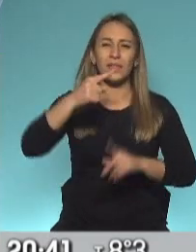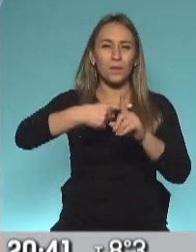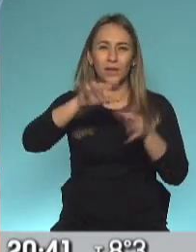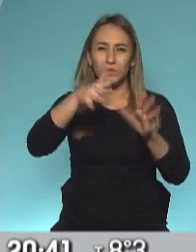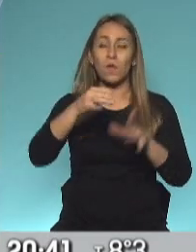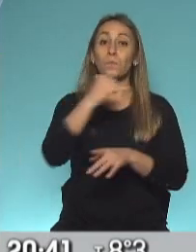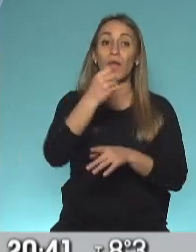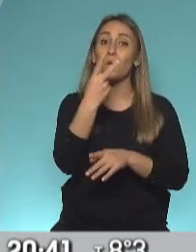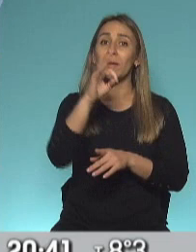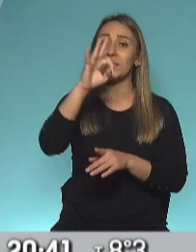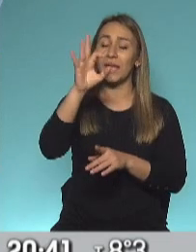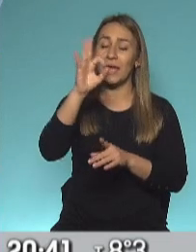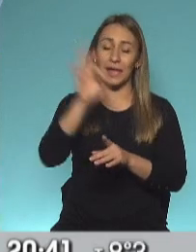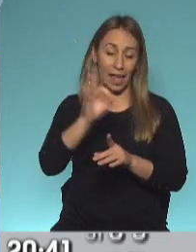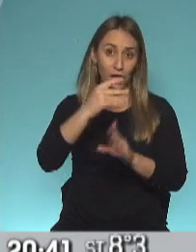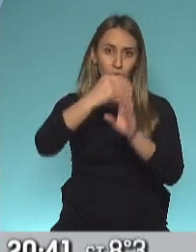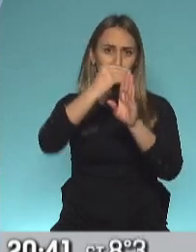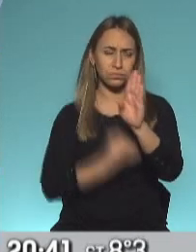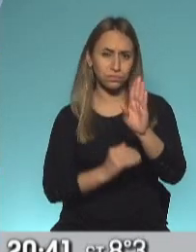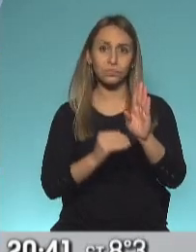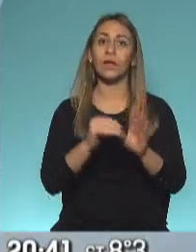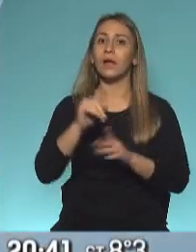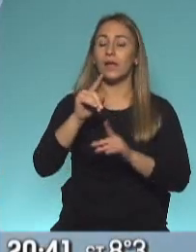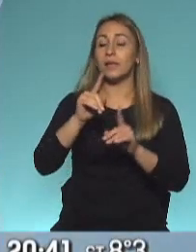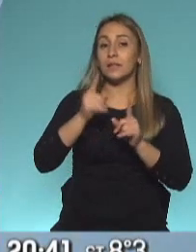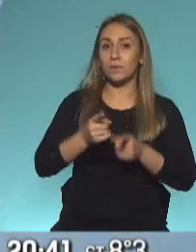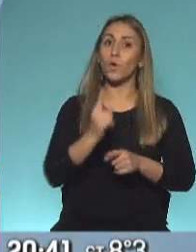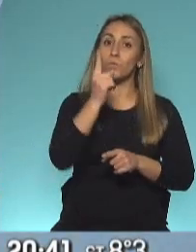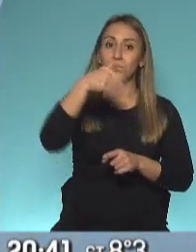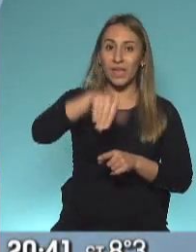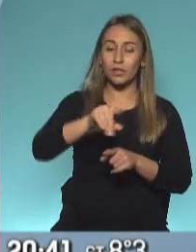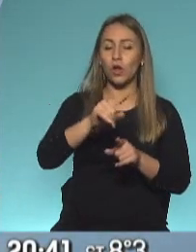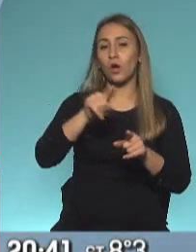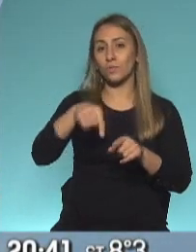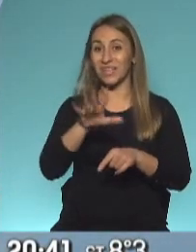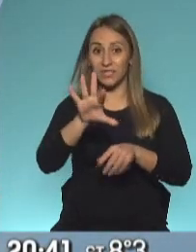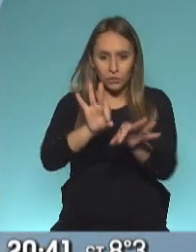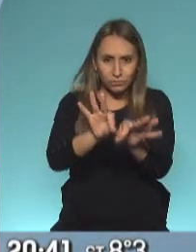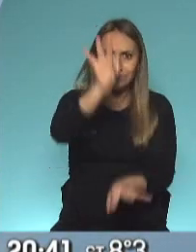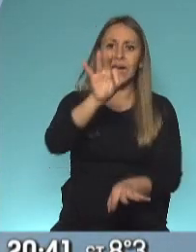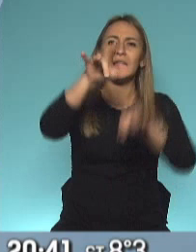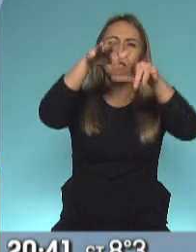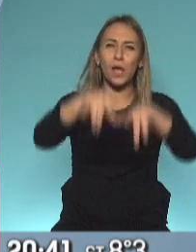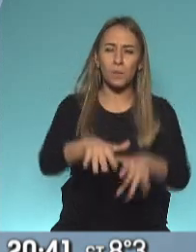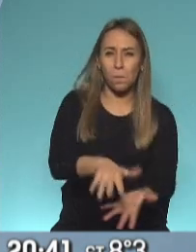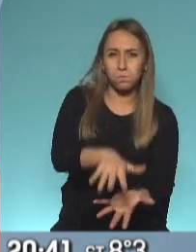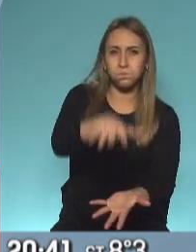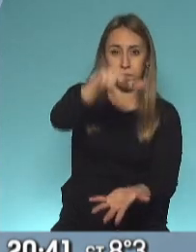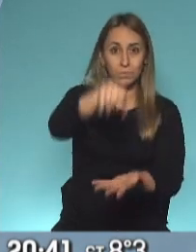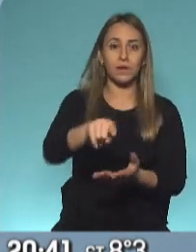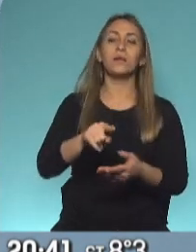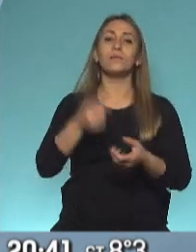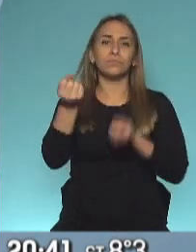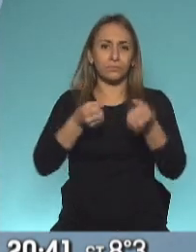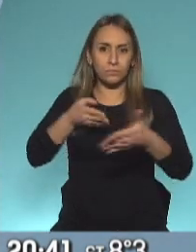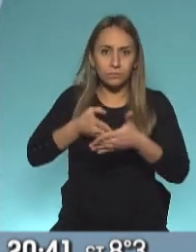grados bajo cero en algunas zonas y hasta un metro y medio de medio de nieve que impide la circulación la situación